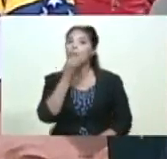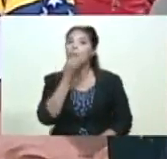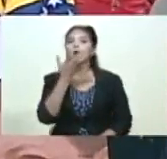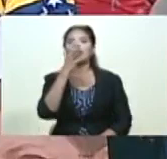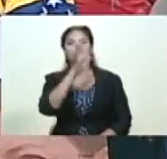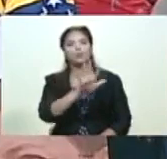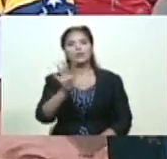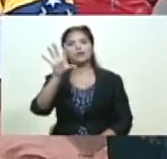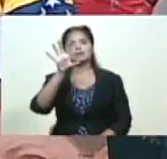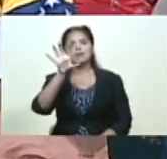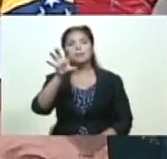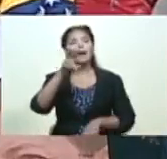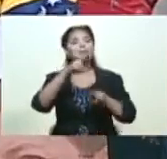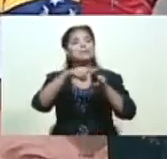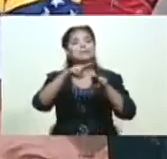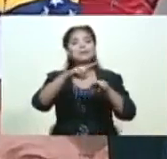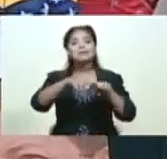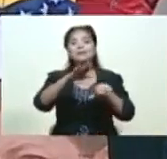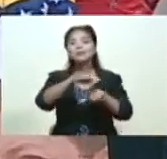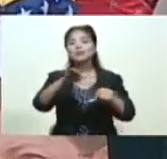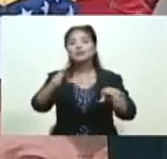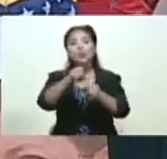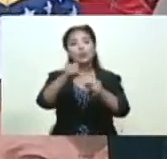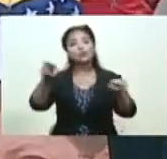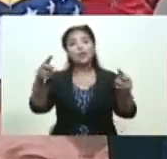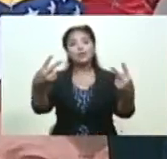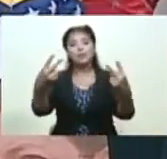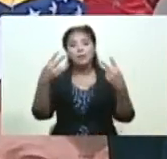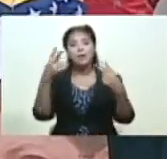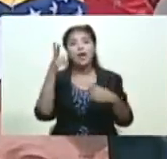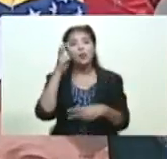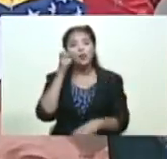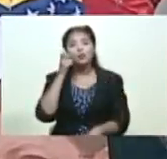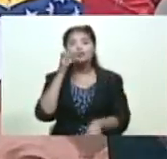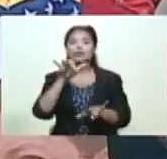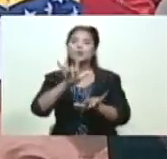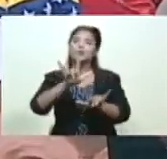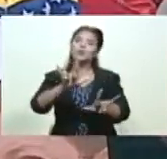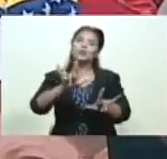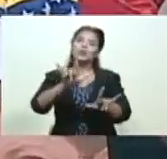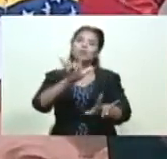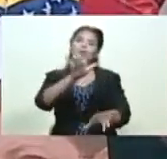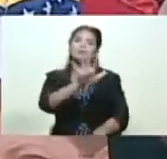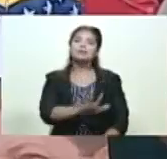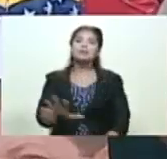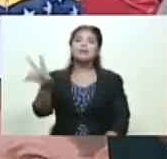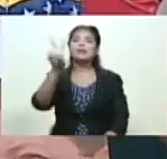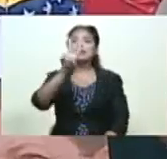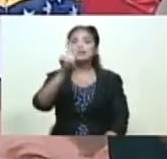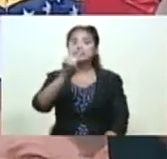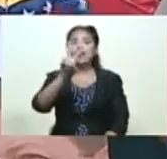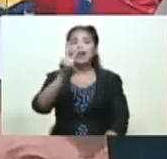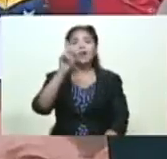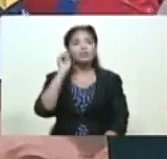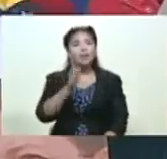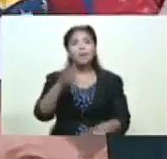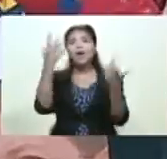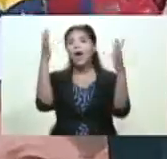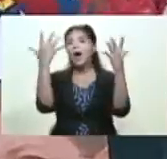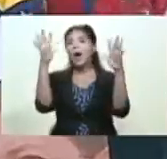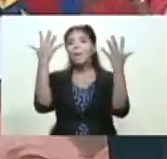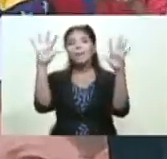patria, niños y niñas que me escuchan, amados niños de Venezuela, vamos a darle un aplauso